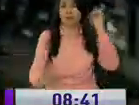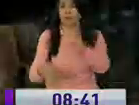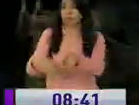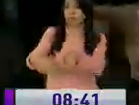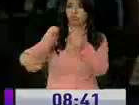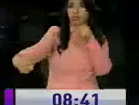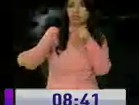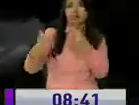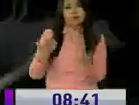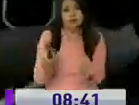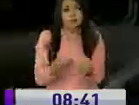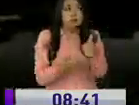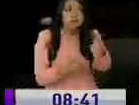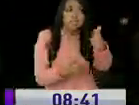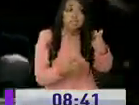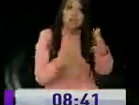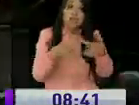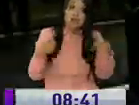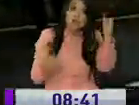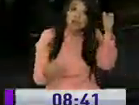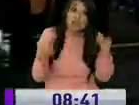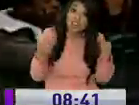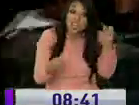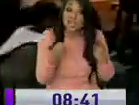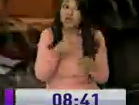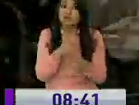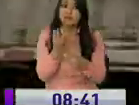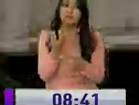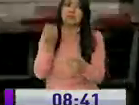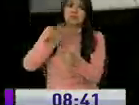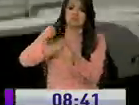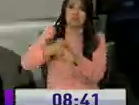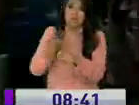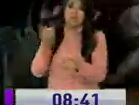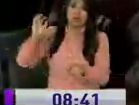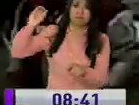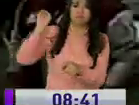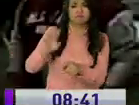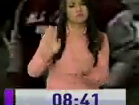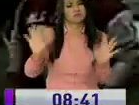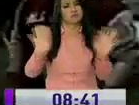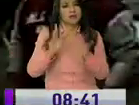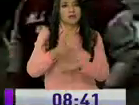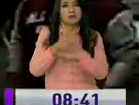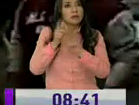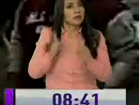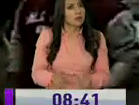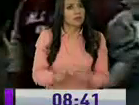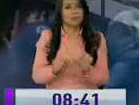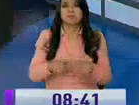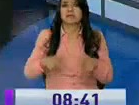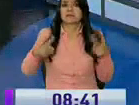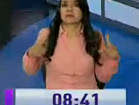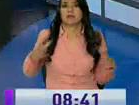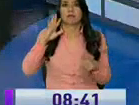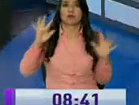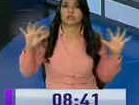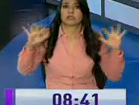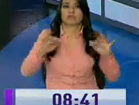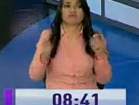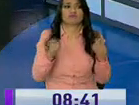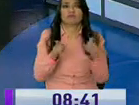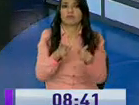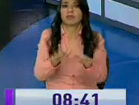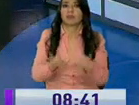la misma población, o son los volqueteros a pedrazo limpio. Exactamente. Yo creo que autoridades. Enviar un contingente mucho más grande, porque si no,